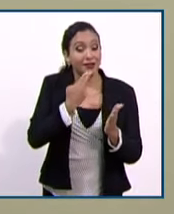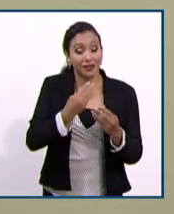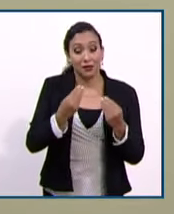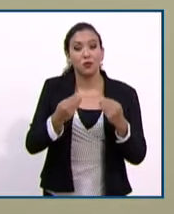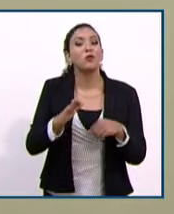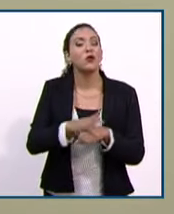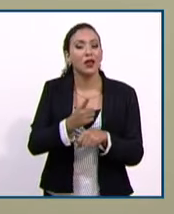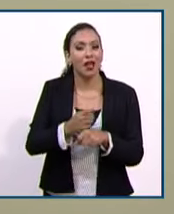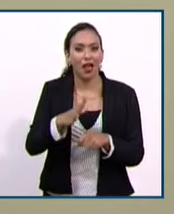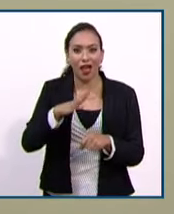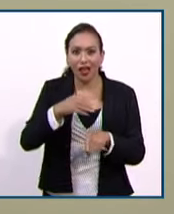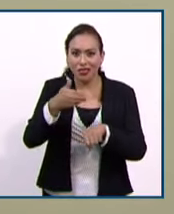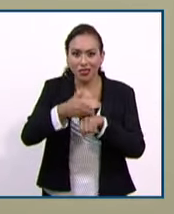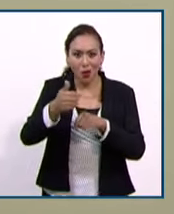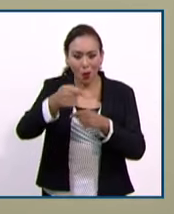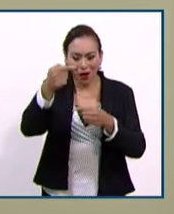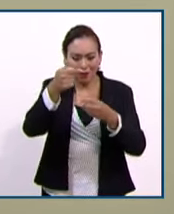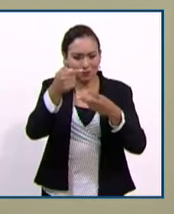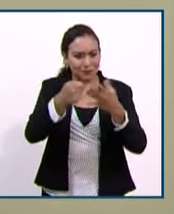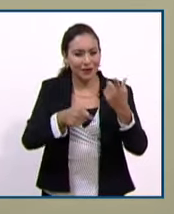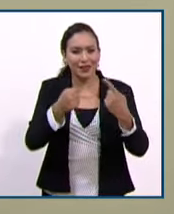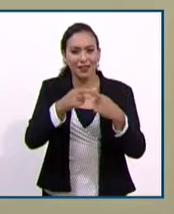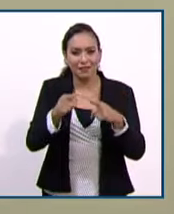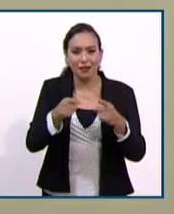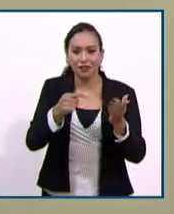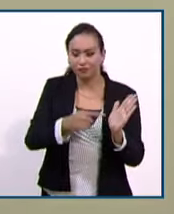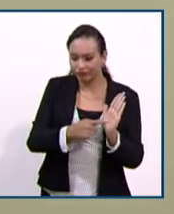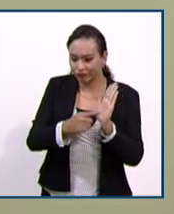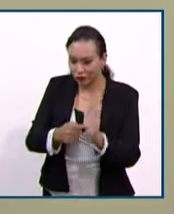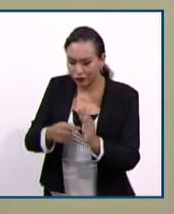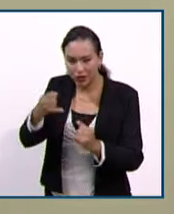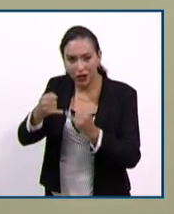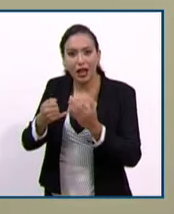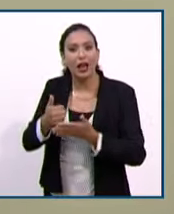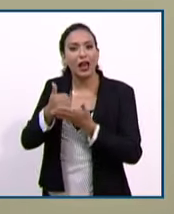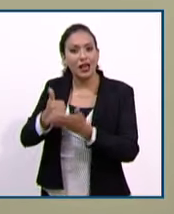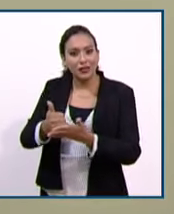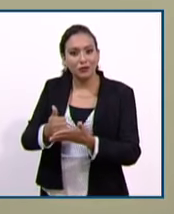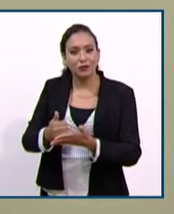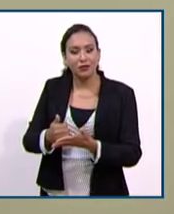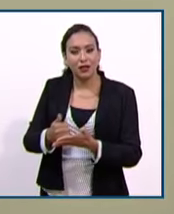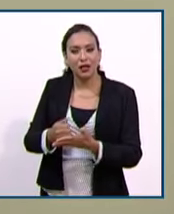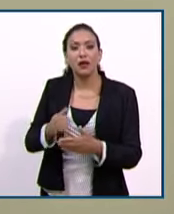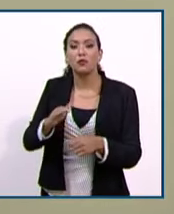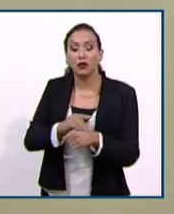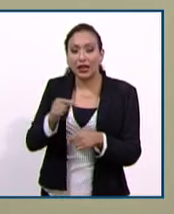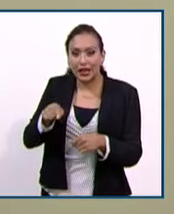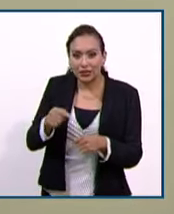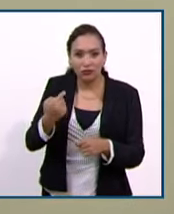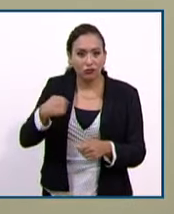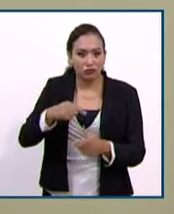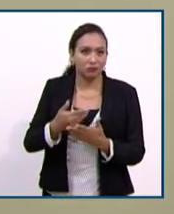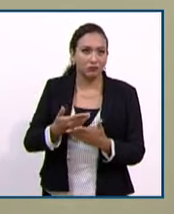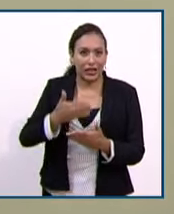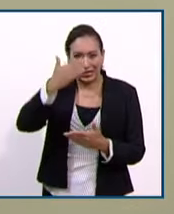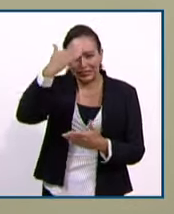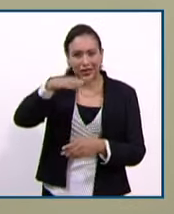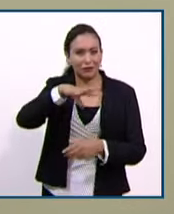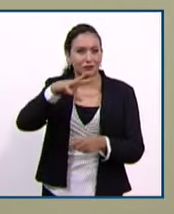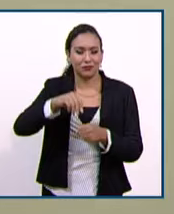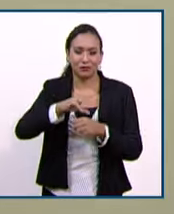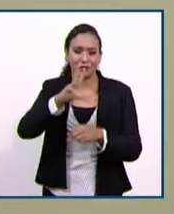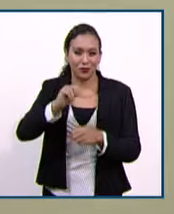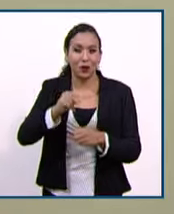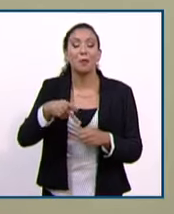datos, ¿no? Existen datos que nos permiten sostener afirmaciones que no están en nuestra mente, no están en nuestros sesgos